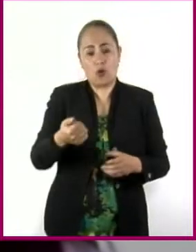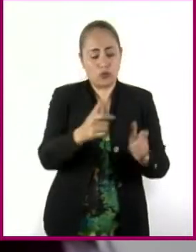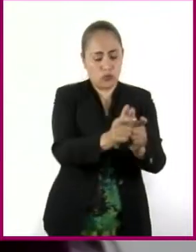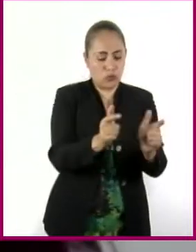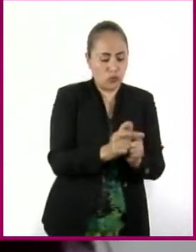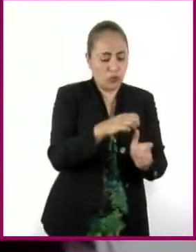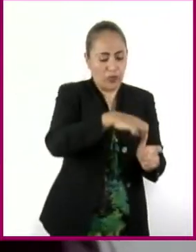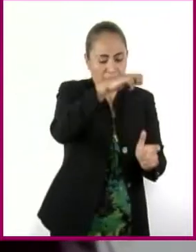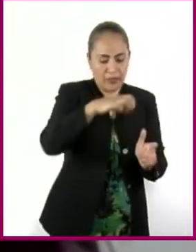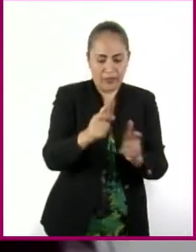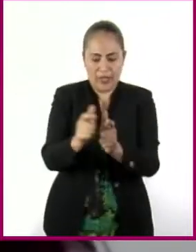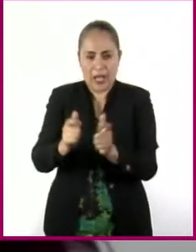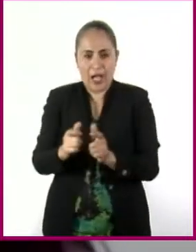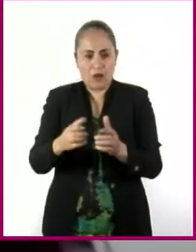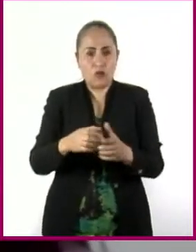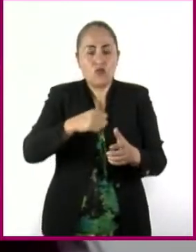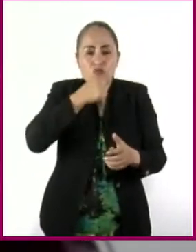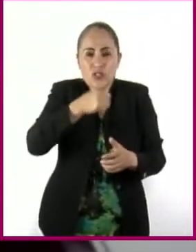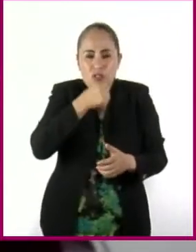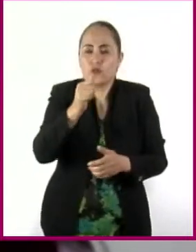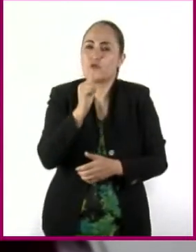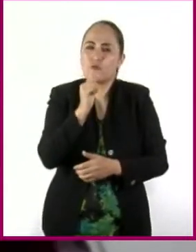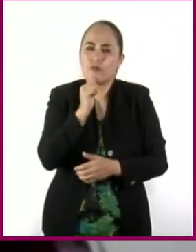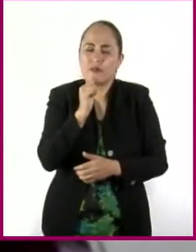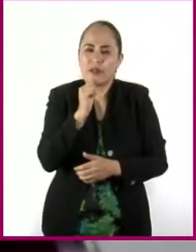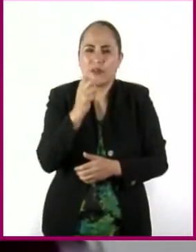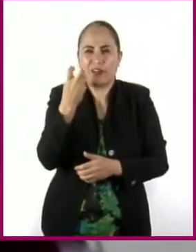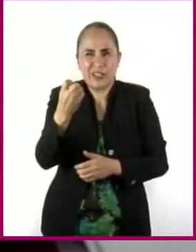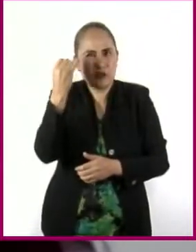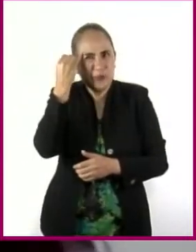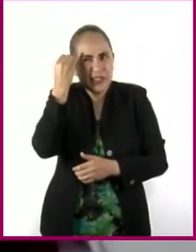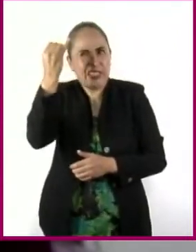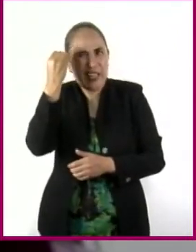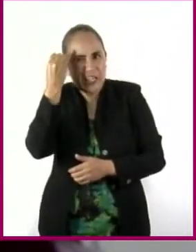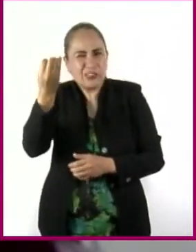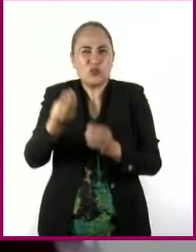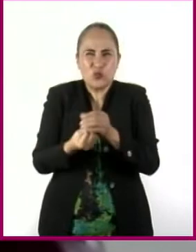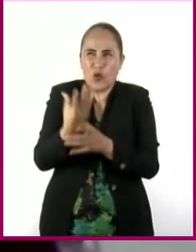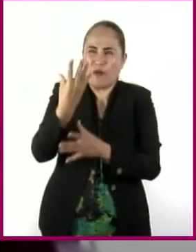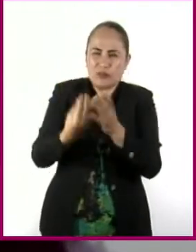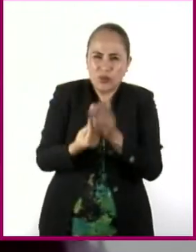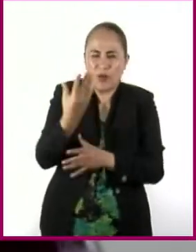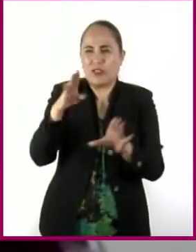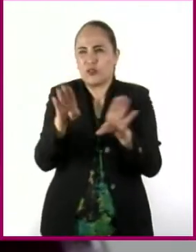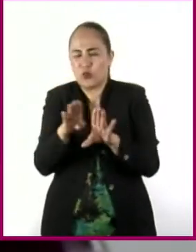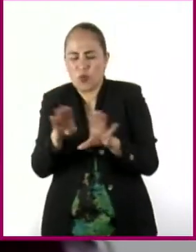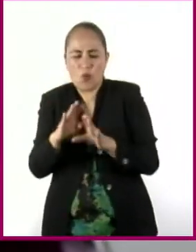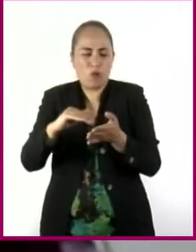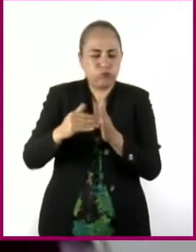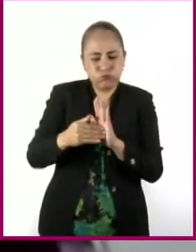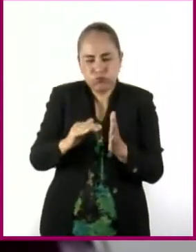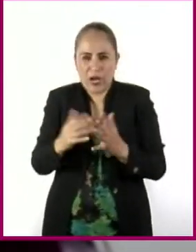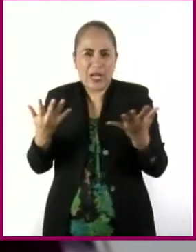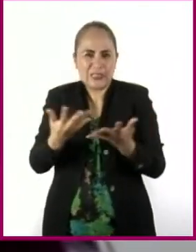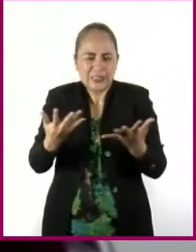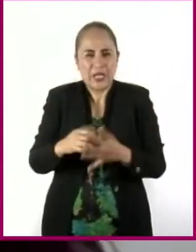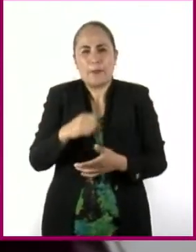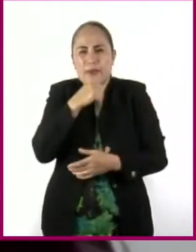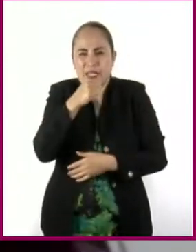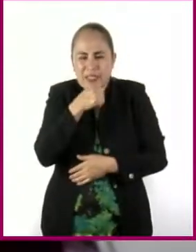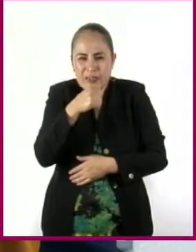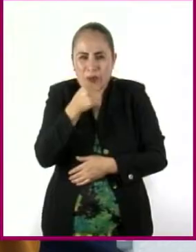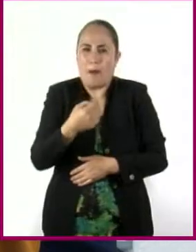edad previo a la vejez, pues esta posibilidad, ¿no? De trabajar, de ver de manera diferente